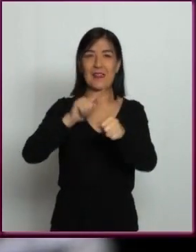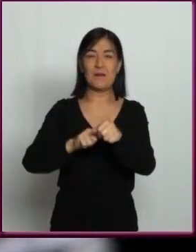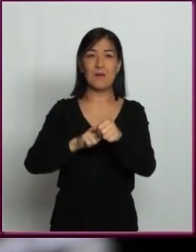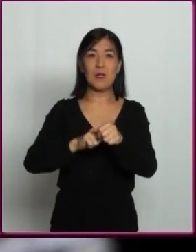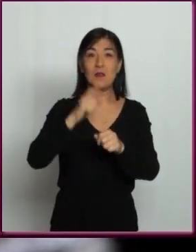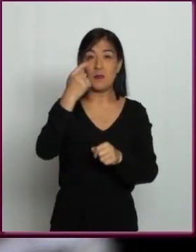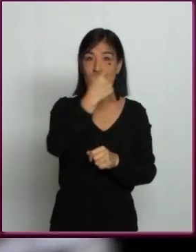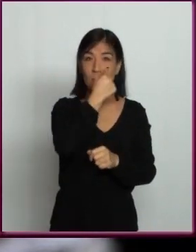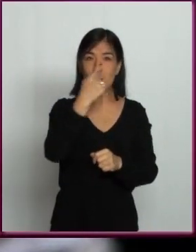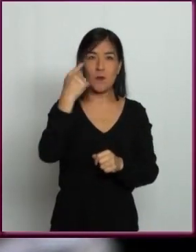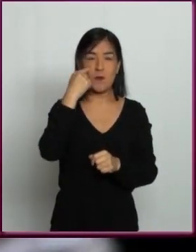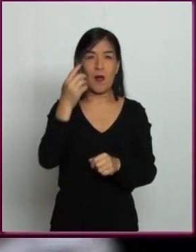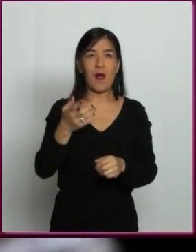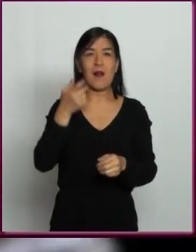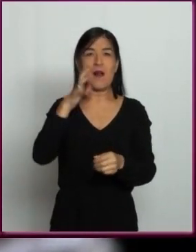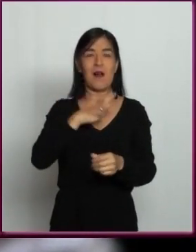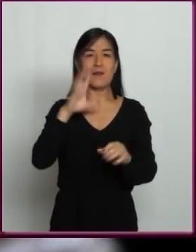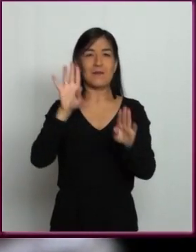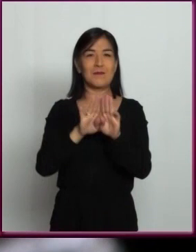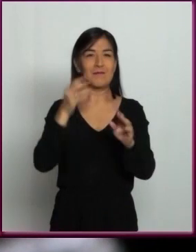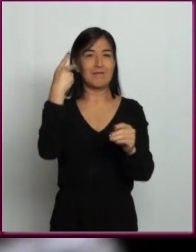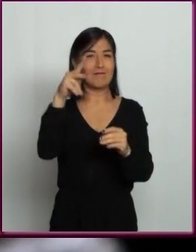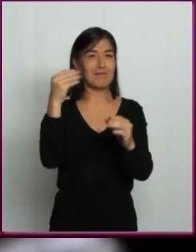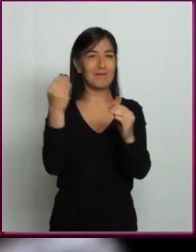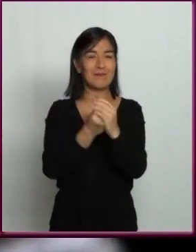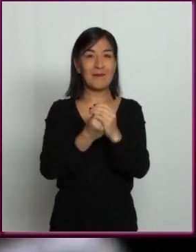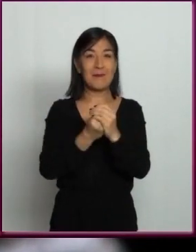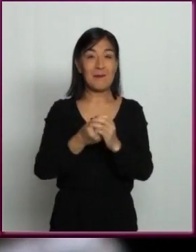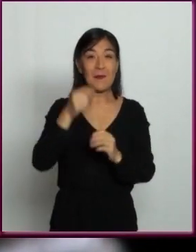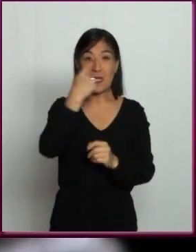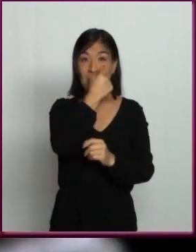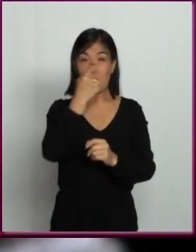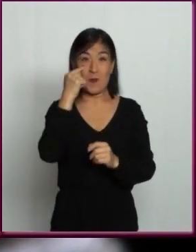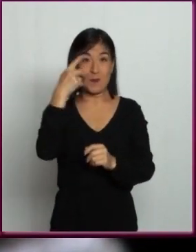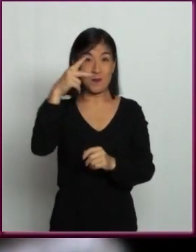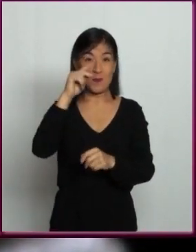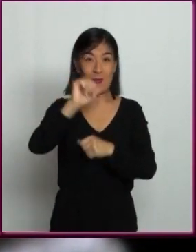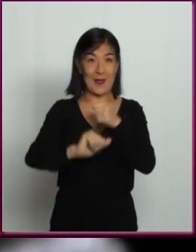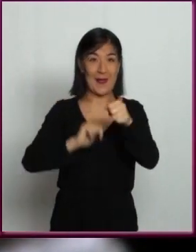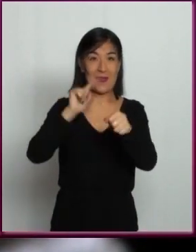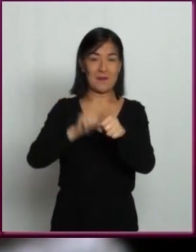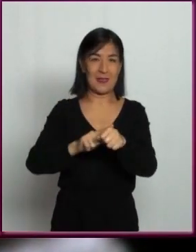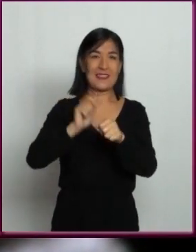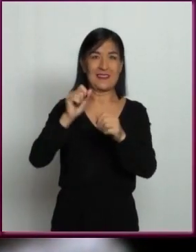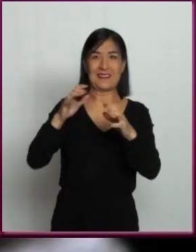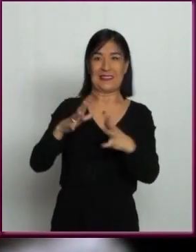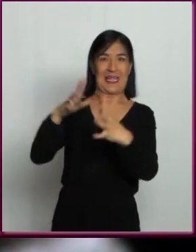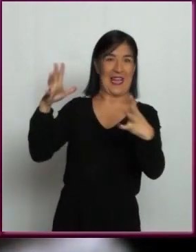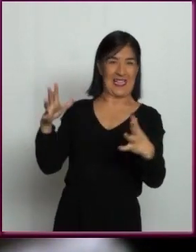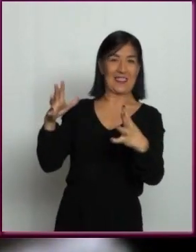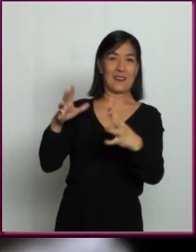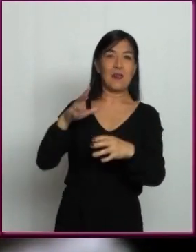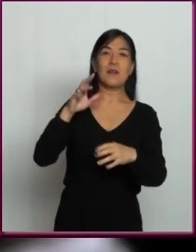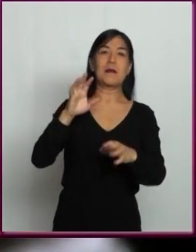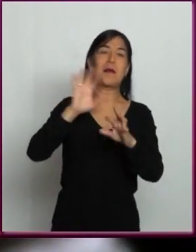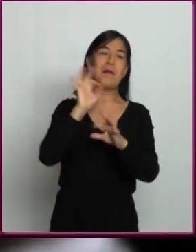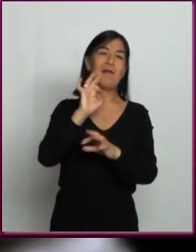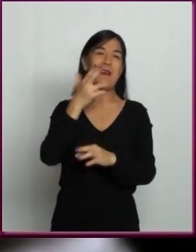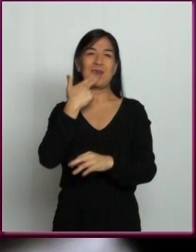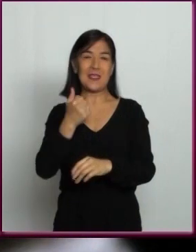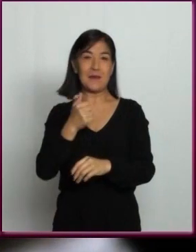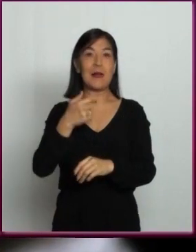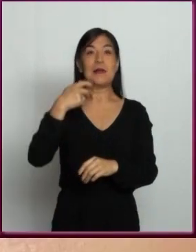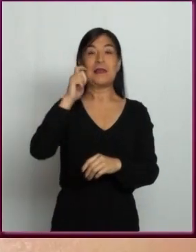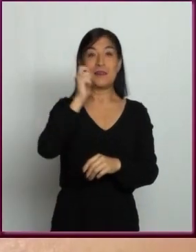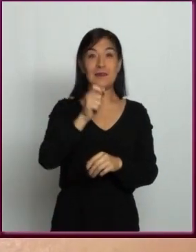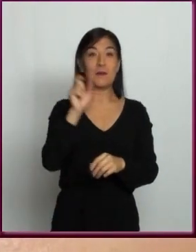unos ojos compuestos. Y no es que los ojos de los animales de mayor tamaño estén descompuestos,